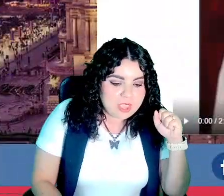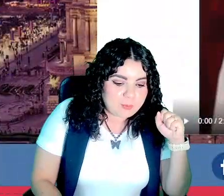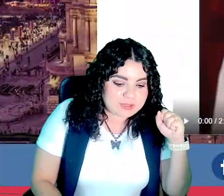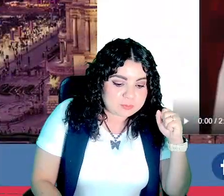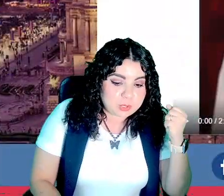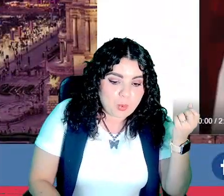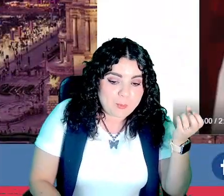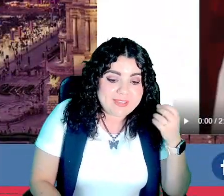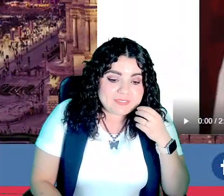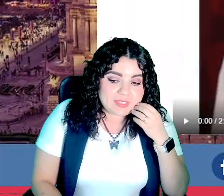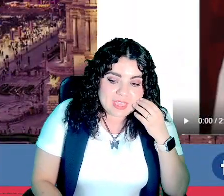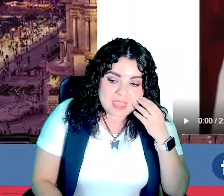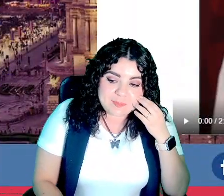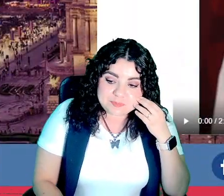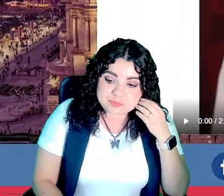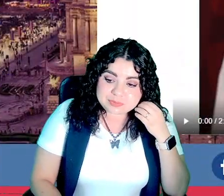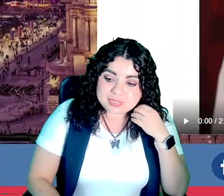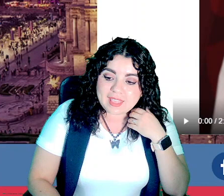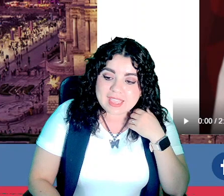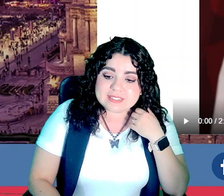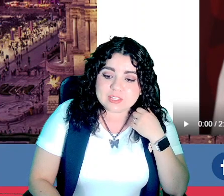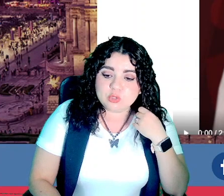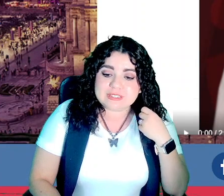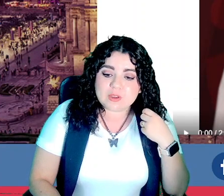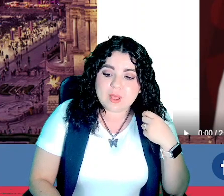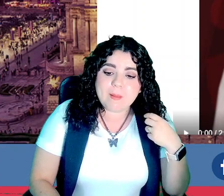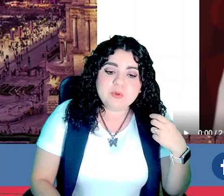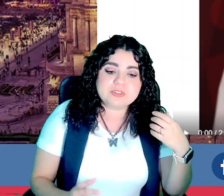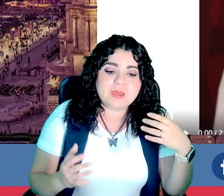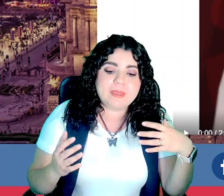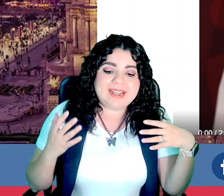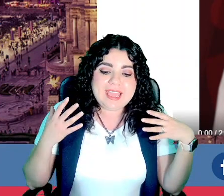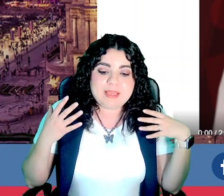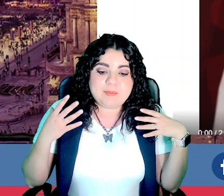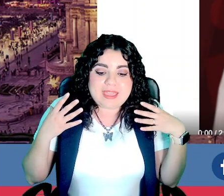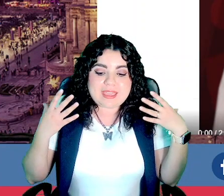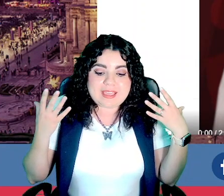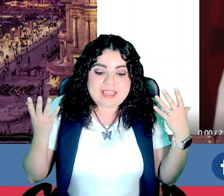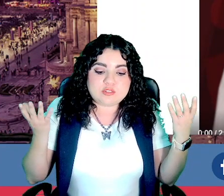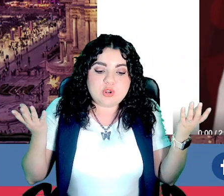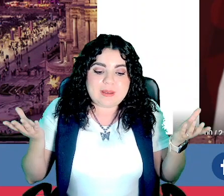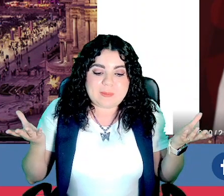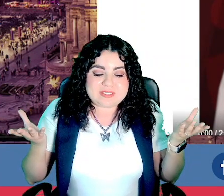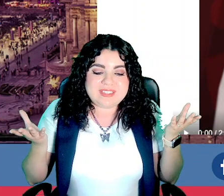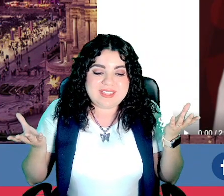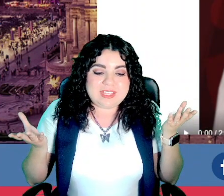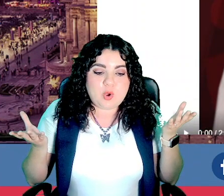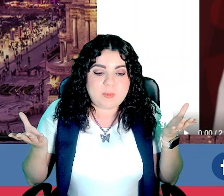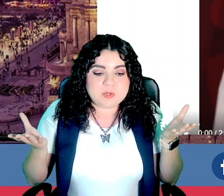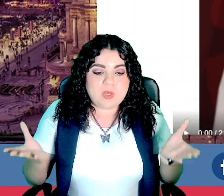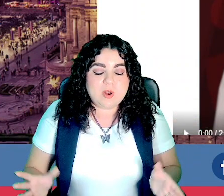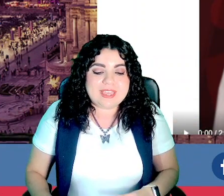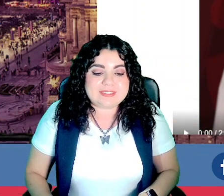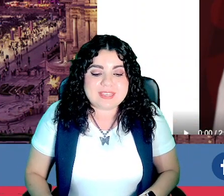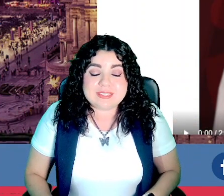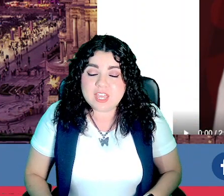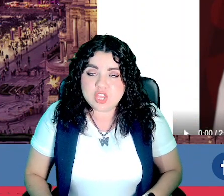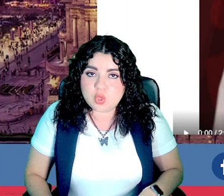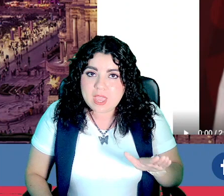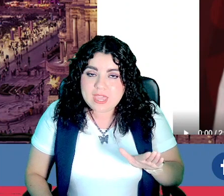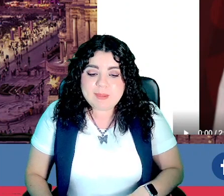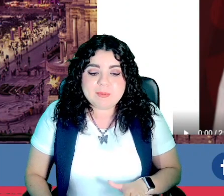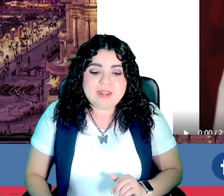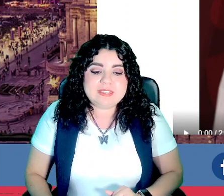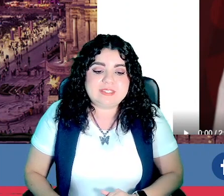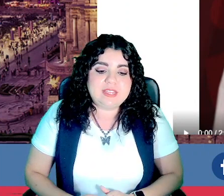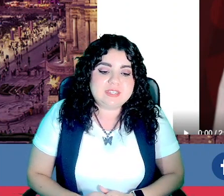lado pues preocupante de esta noticia. Ahora vamos a ver qué es lo que el presidente López Obrador está haciendo.